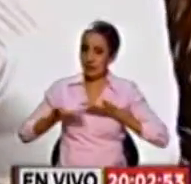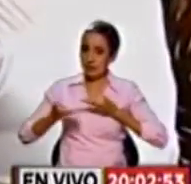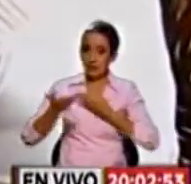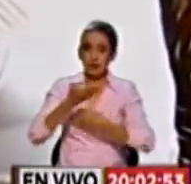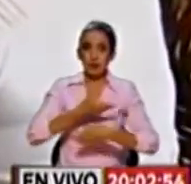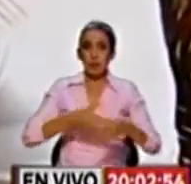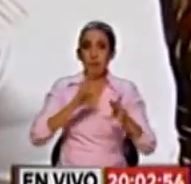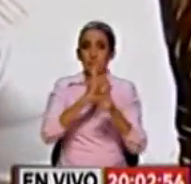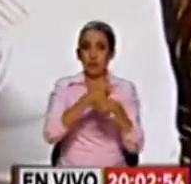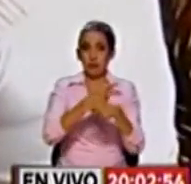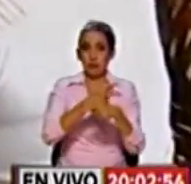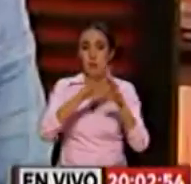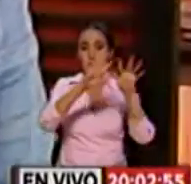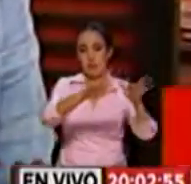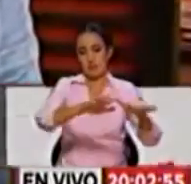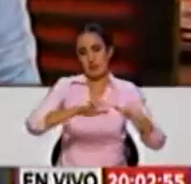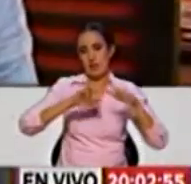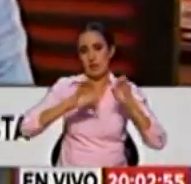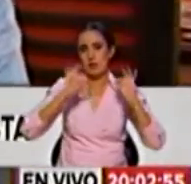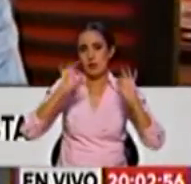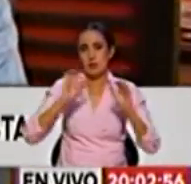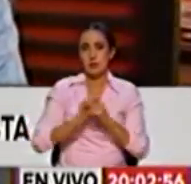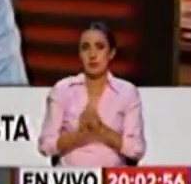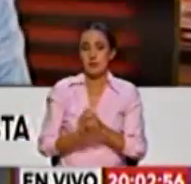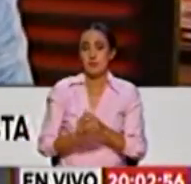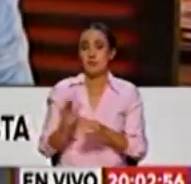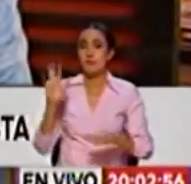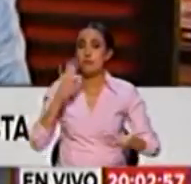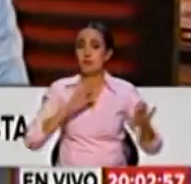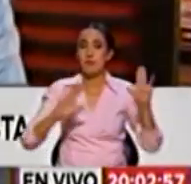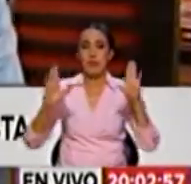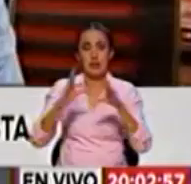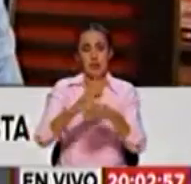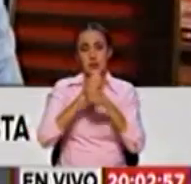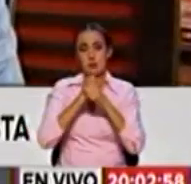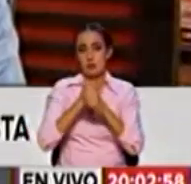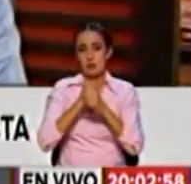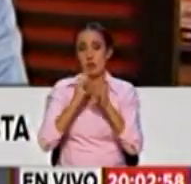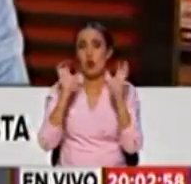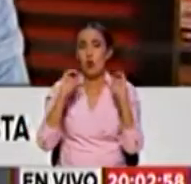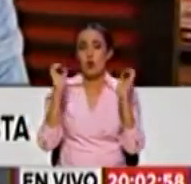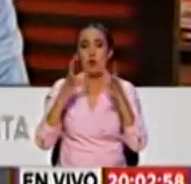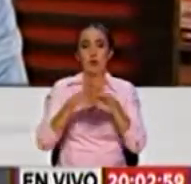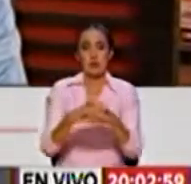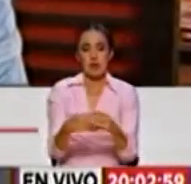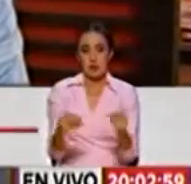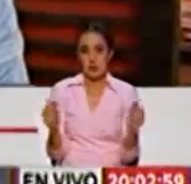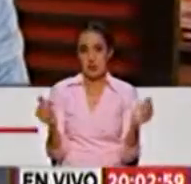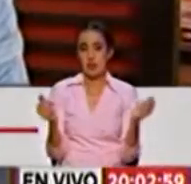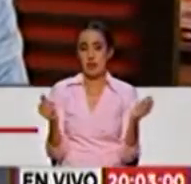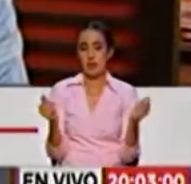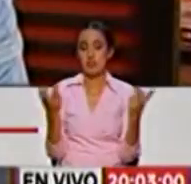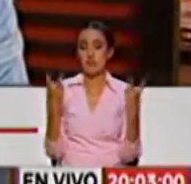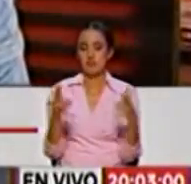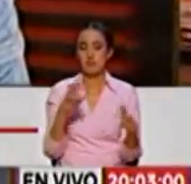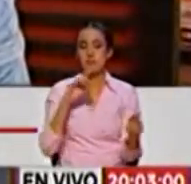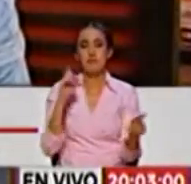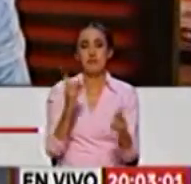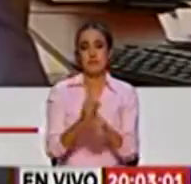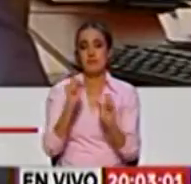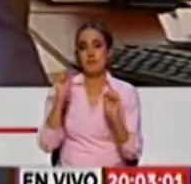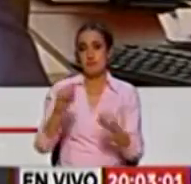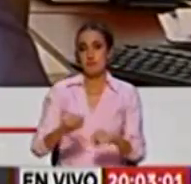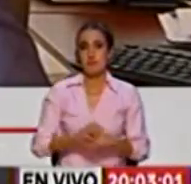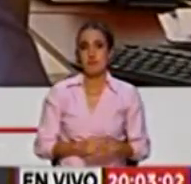producción agrícola y turístico. Si hay los estándares de seguridad, de calidad, yo creo que sí va a ser beneficioso para el